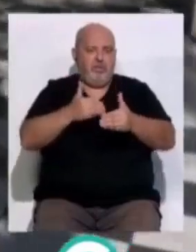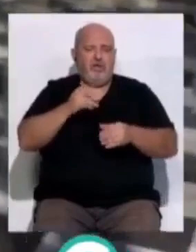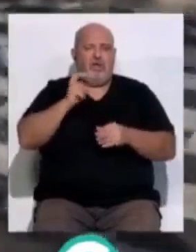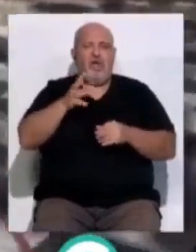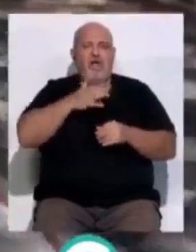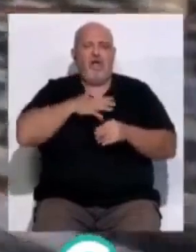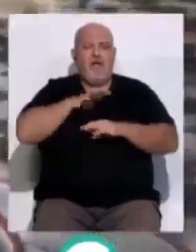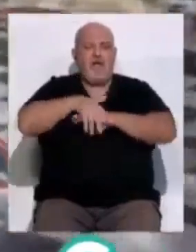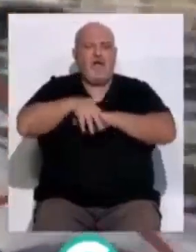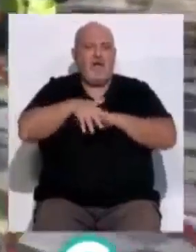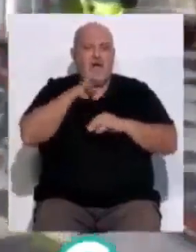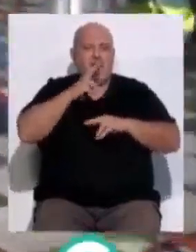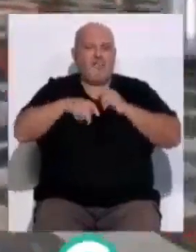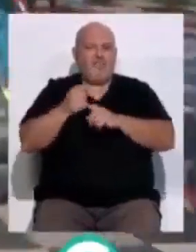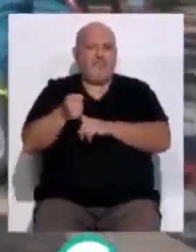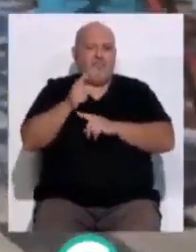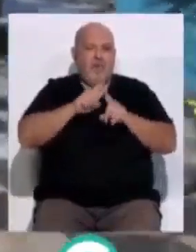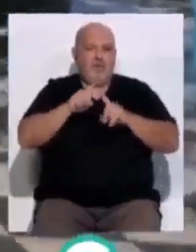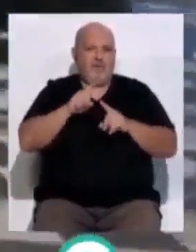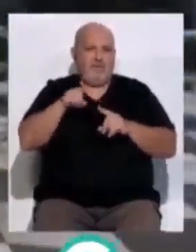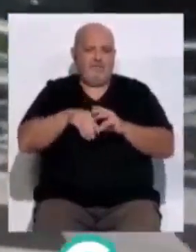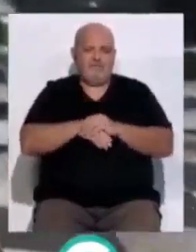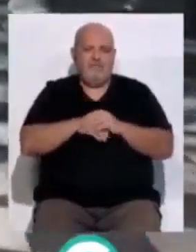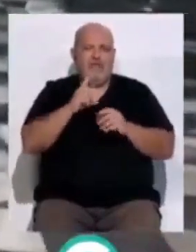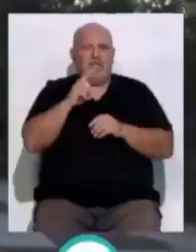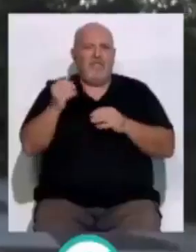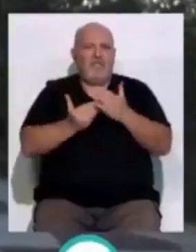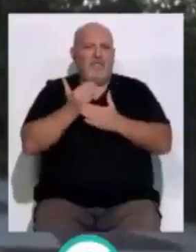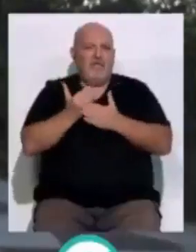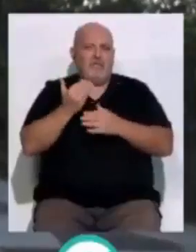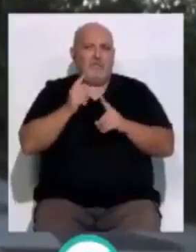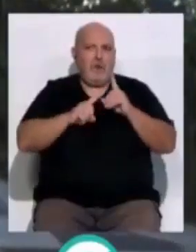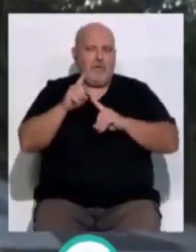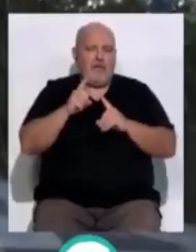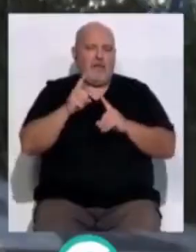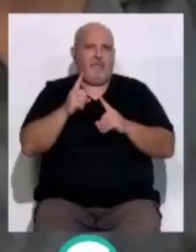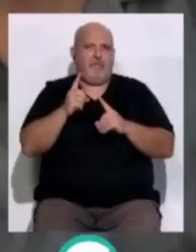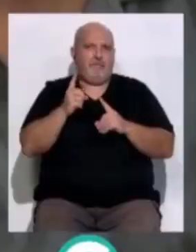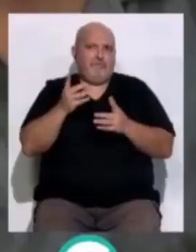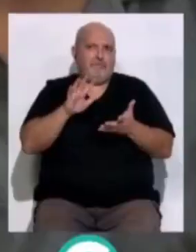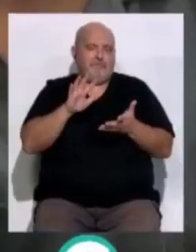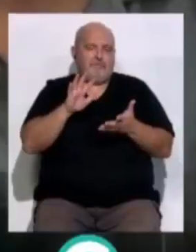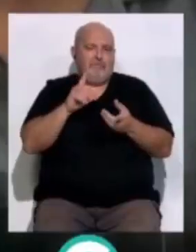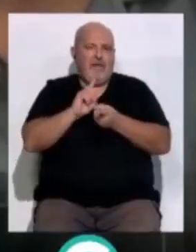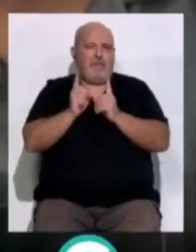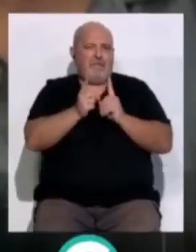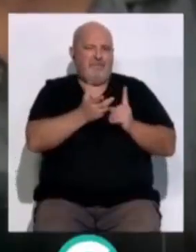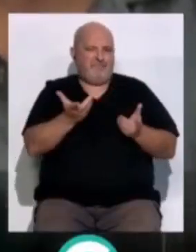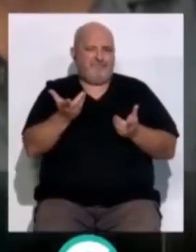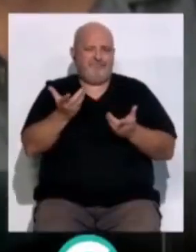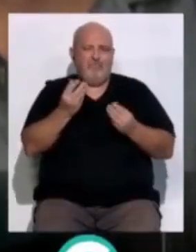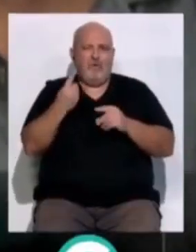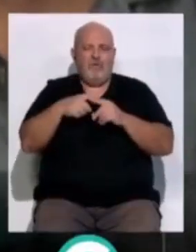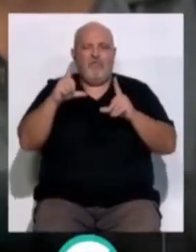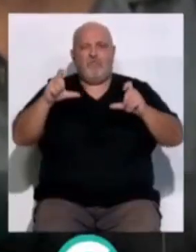agua de la depuradora para riego y baldeo. Que son 100 días de renuncia y reanuncio. Yo creo que son 100 días de